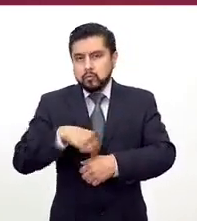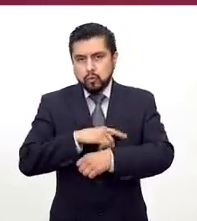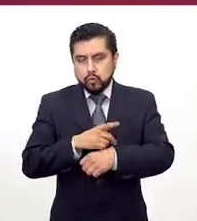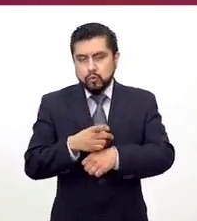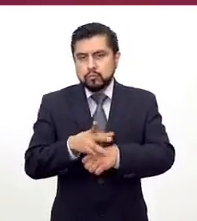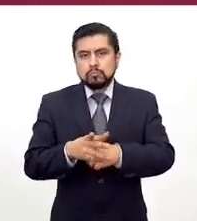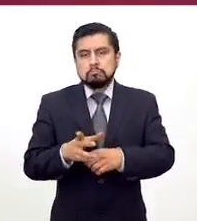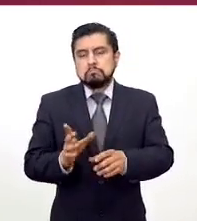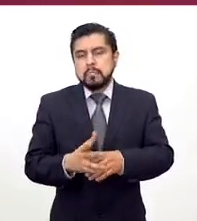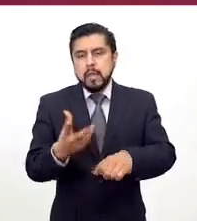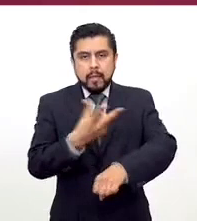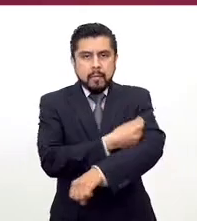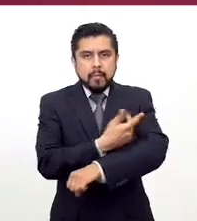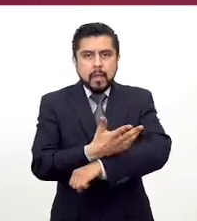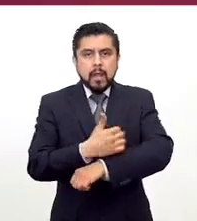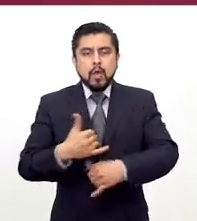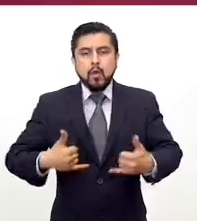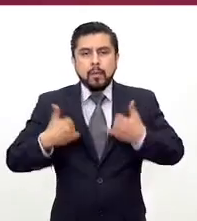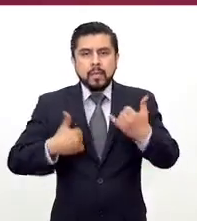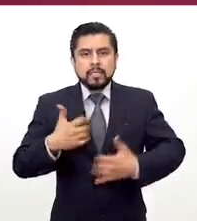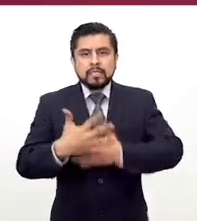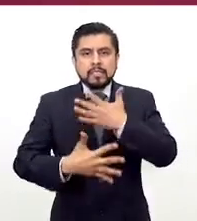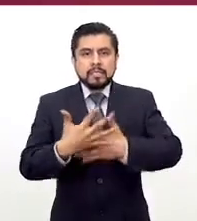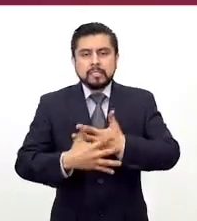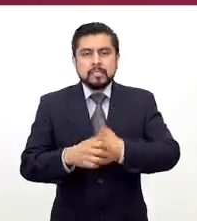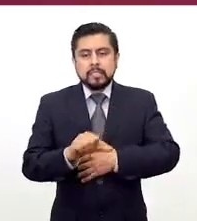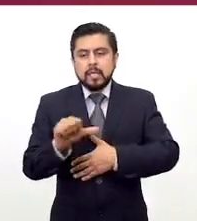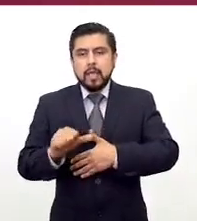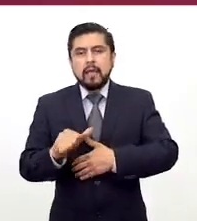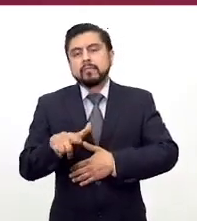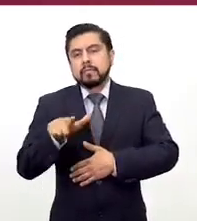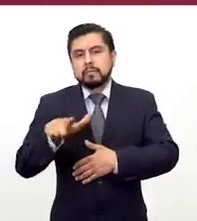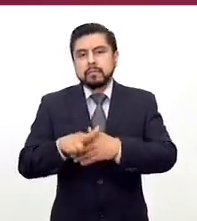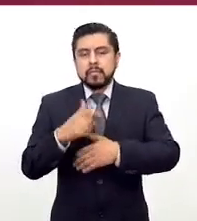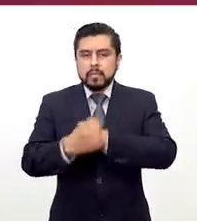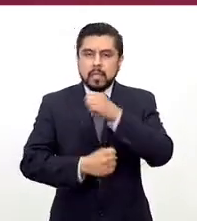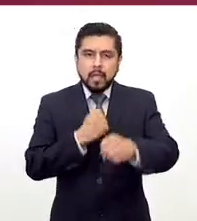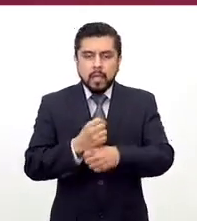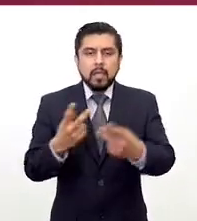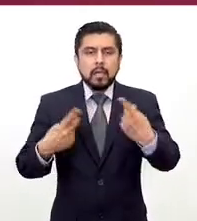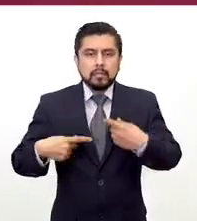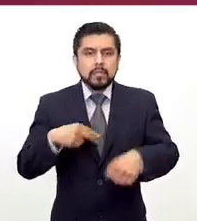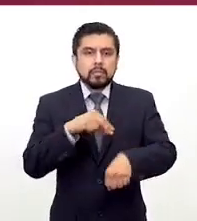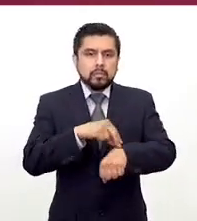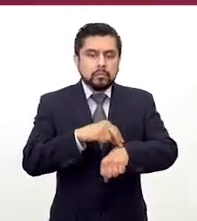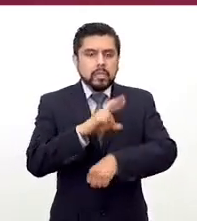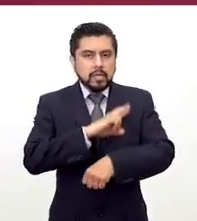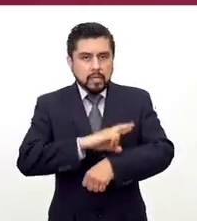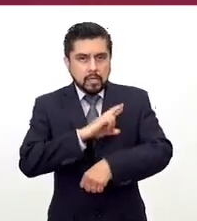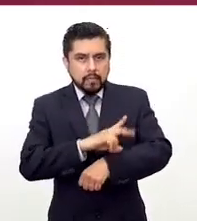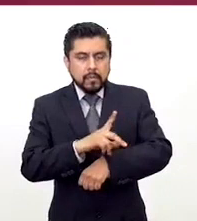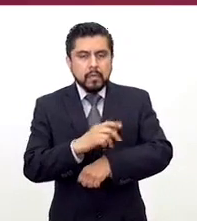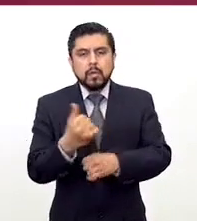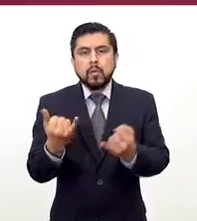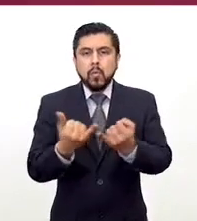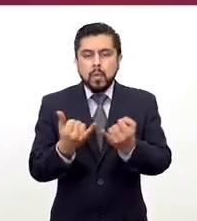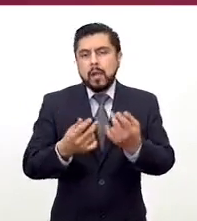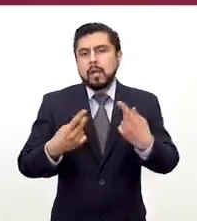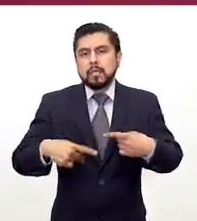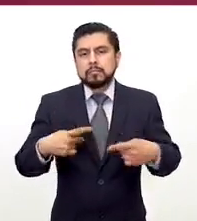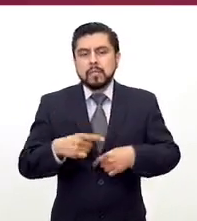vacunar con su segunda dosis a los jóvenes de 15 a 17 años, al personal de salud privado y a las personas